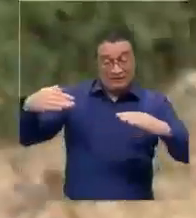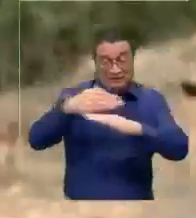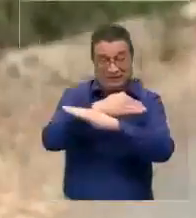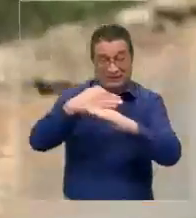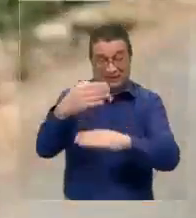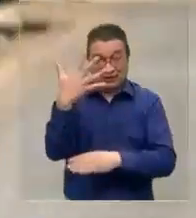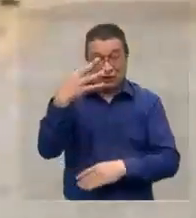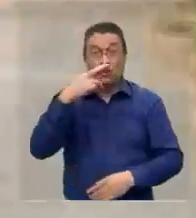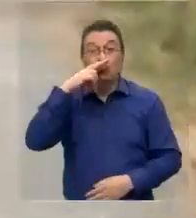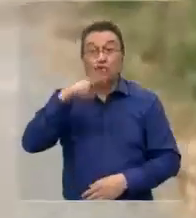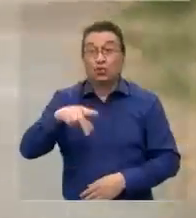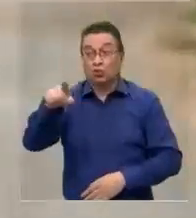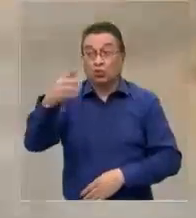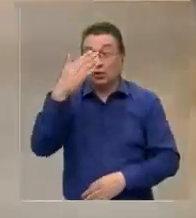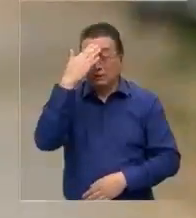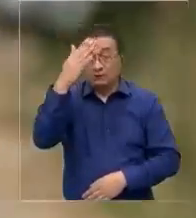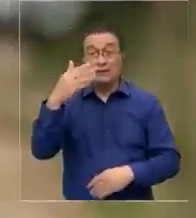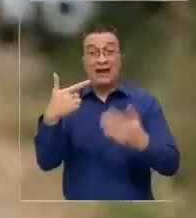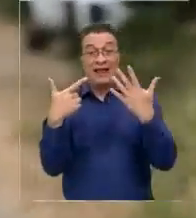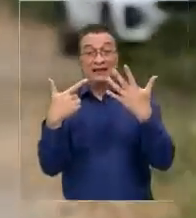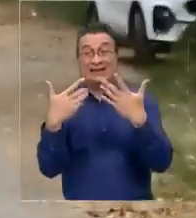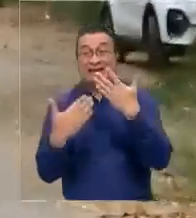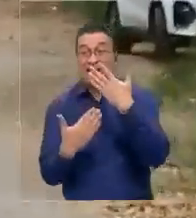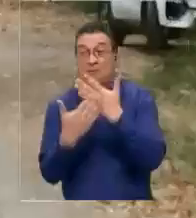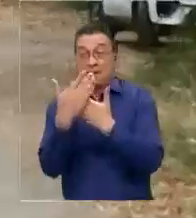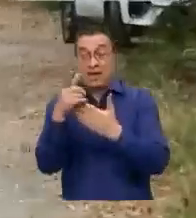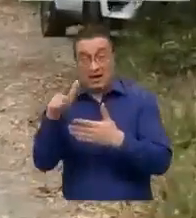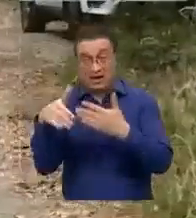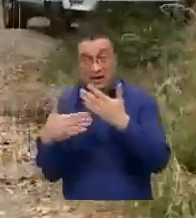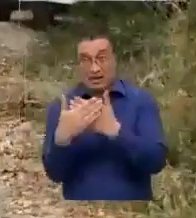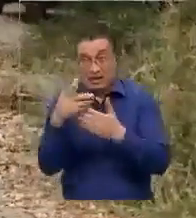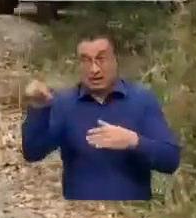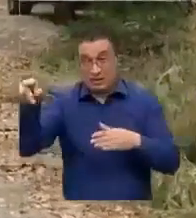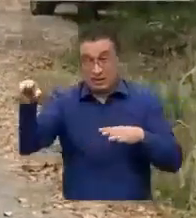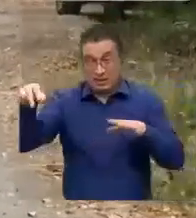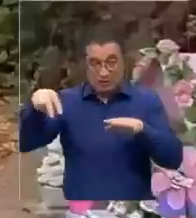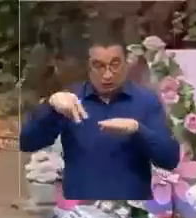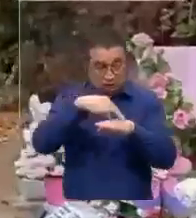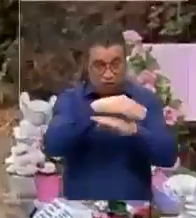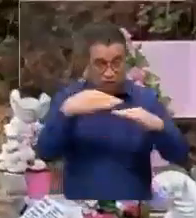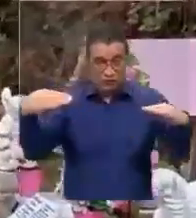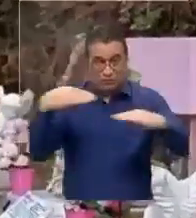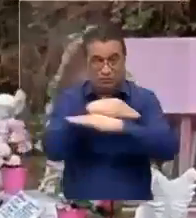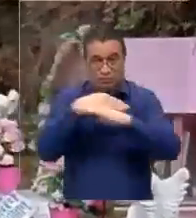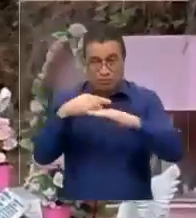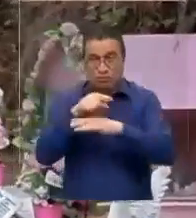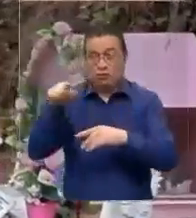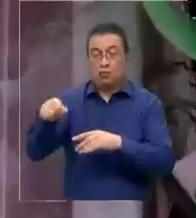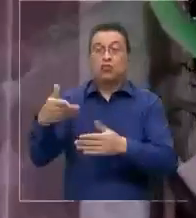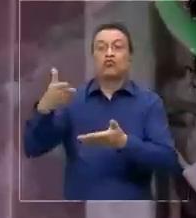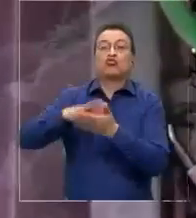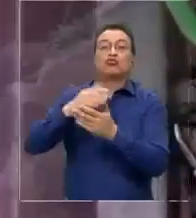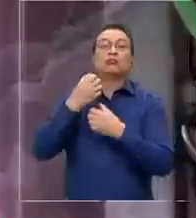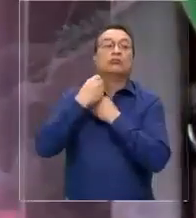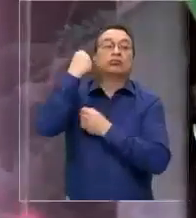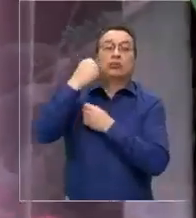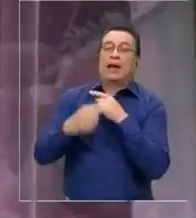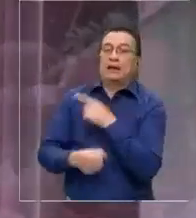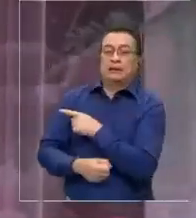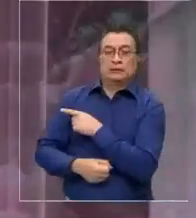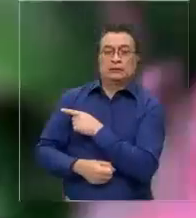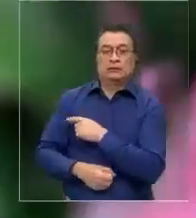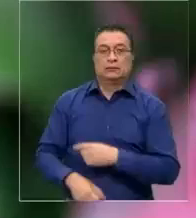Sur, a las 7 de la mañana cruzó la carretera 5 Sur y se quitó la vida.